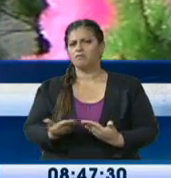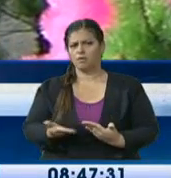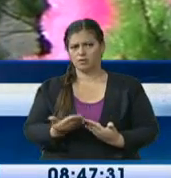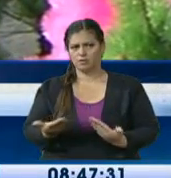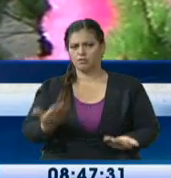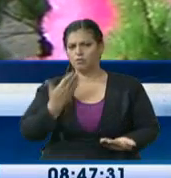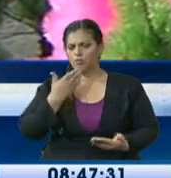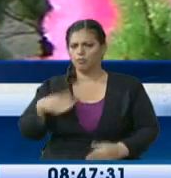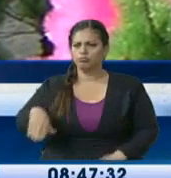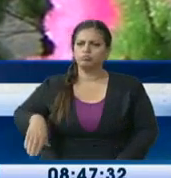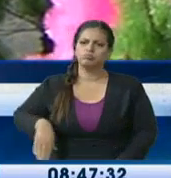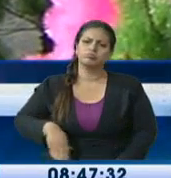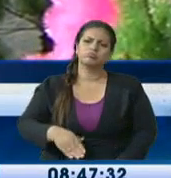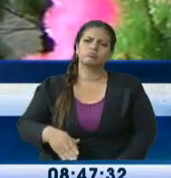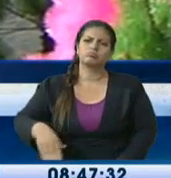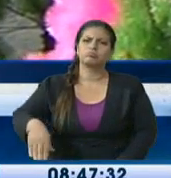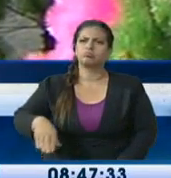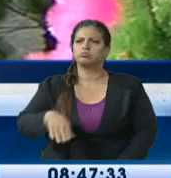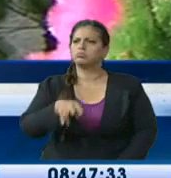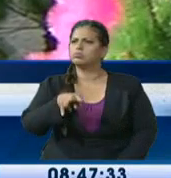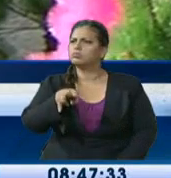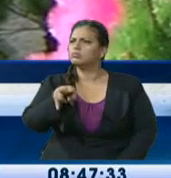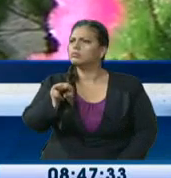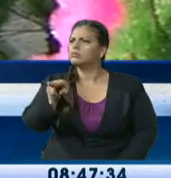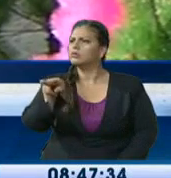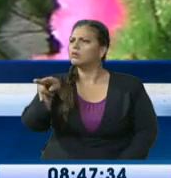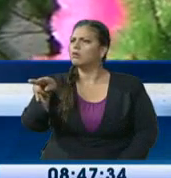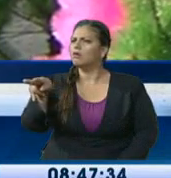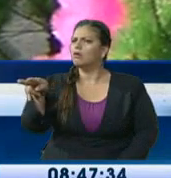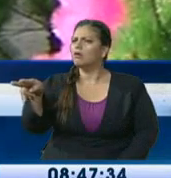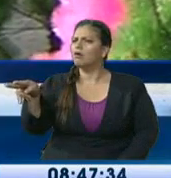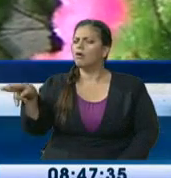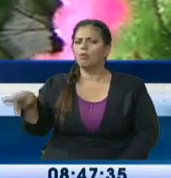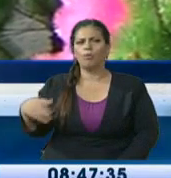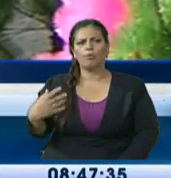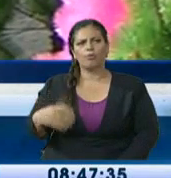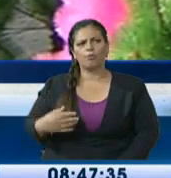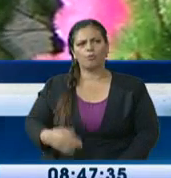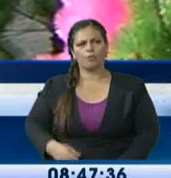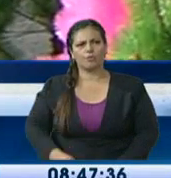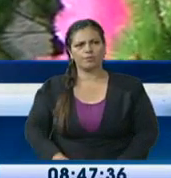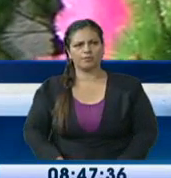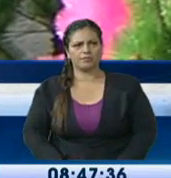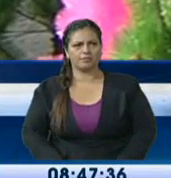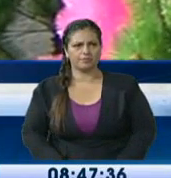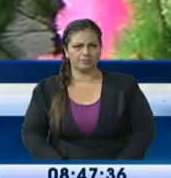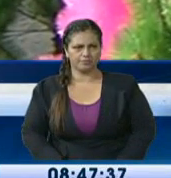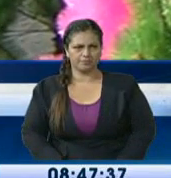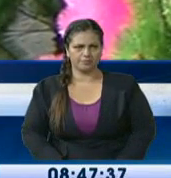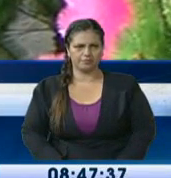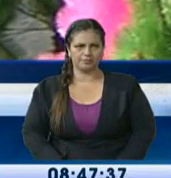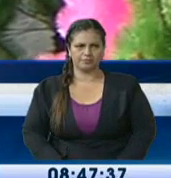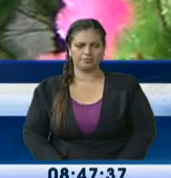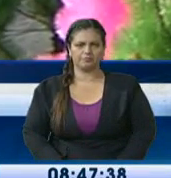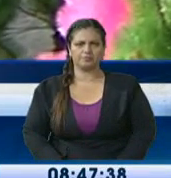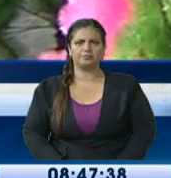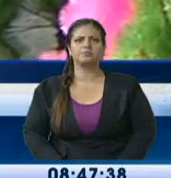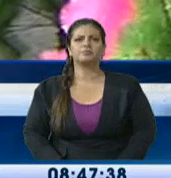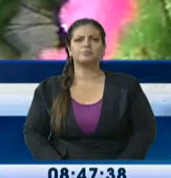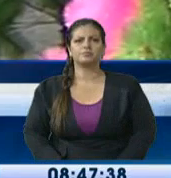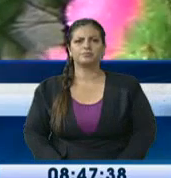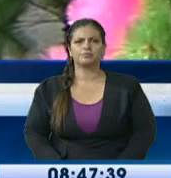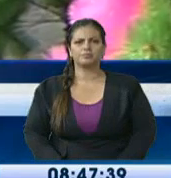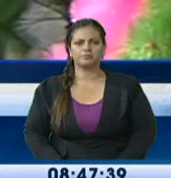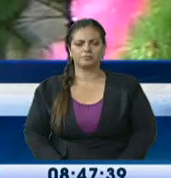avenida principal y desde ahí ya se ve la feria que está atrás del Garzo Centro, ¿no? O en el área, cerca del área de... De la antigua pista